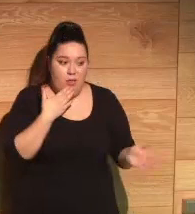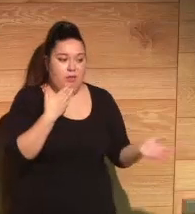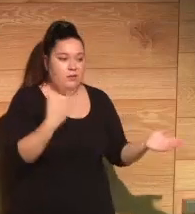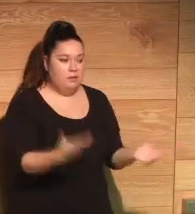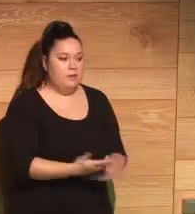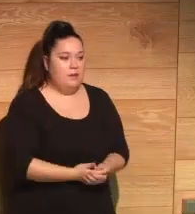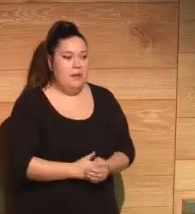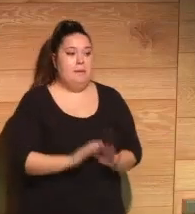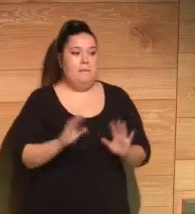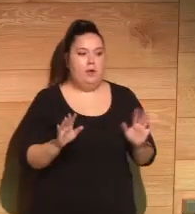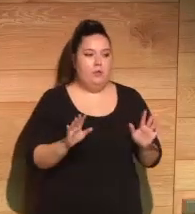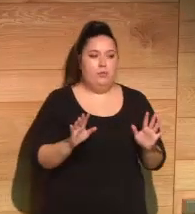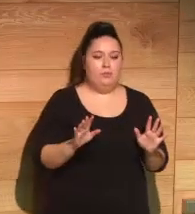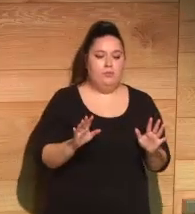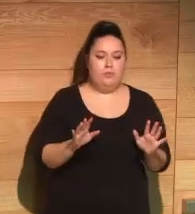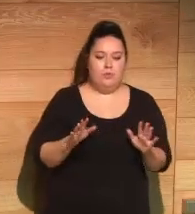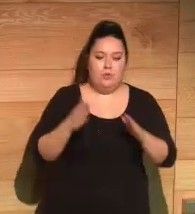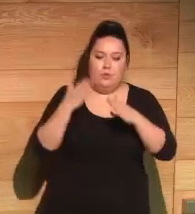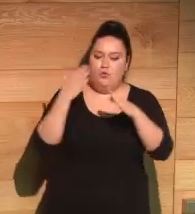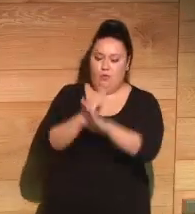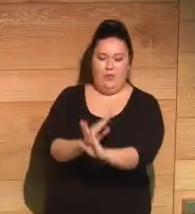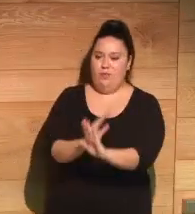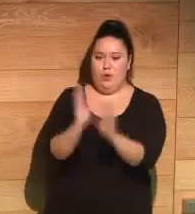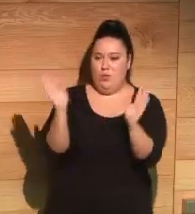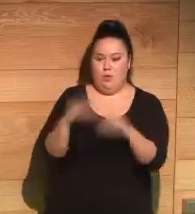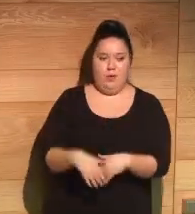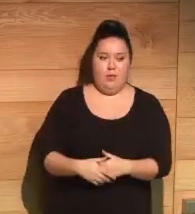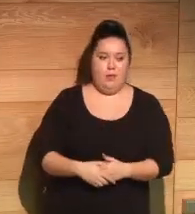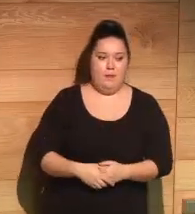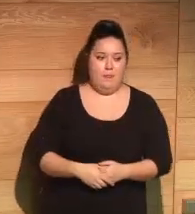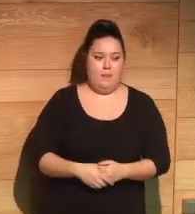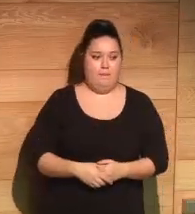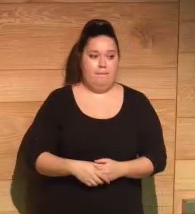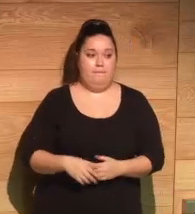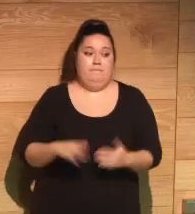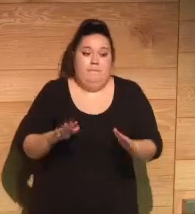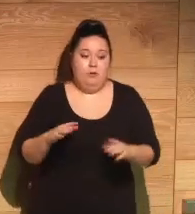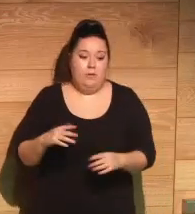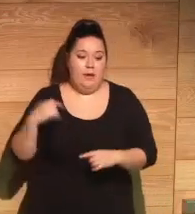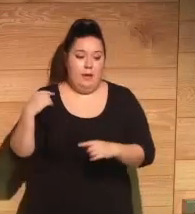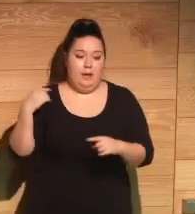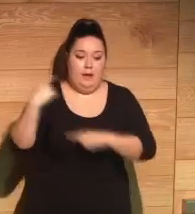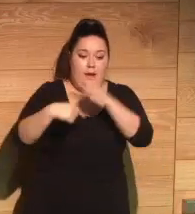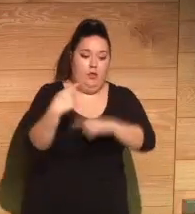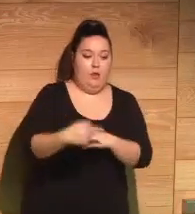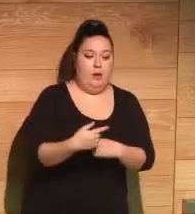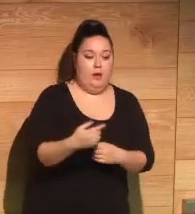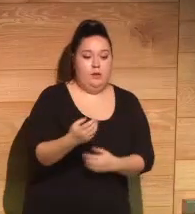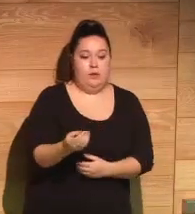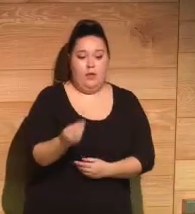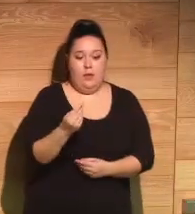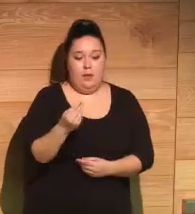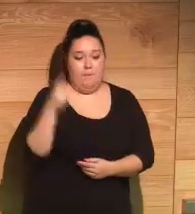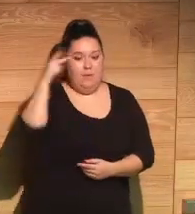hay muchísimos... boomers jubilados que cobran una pensión de 70 euros, digo de 700, vamos, pero